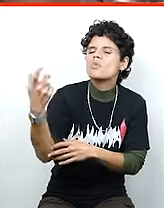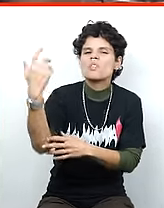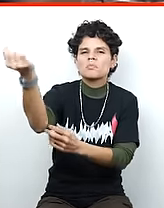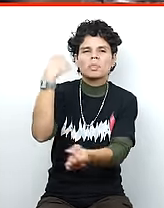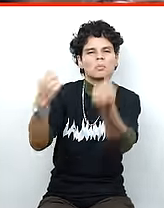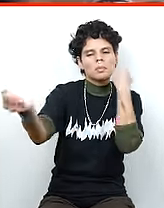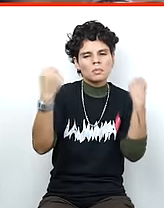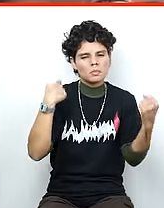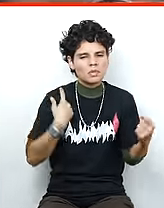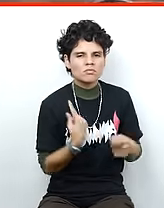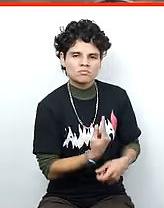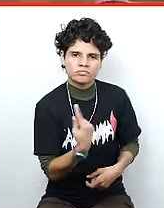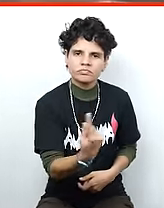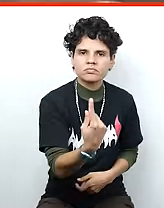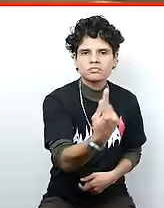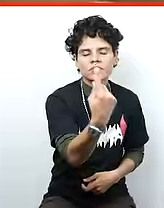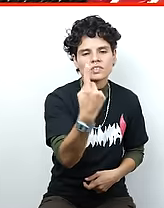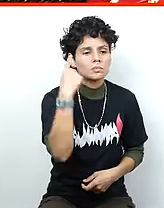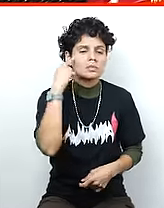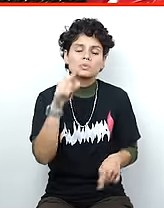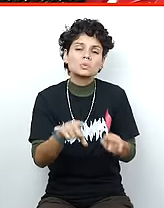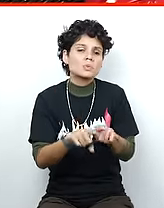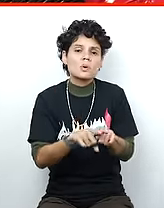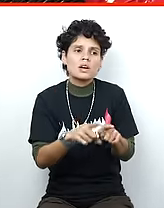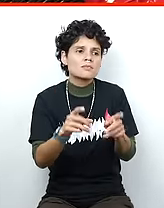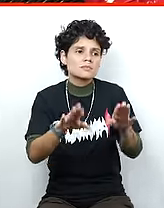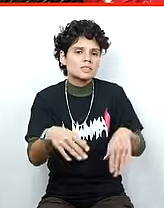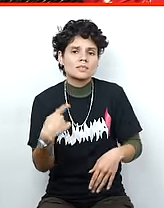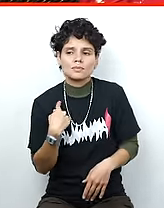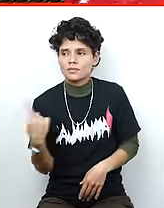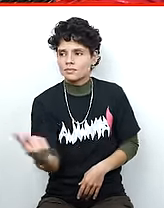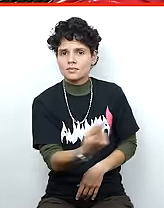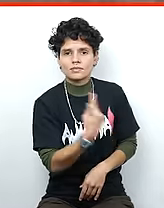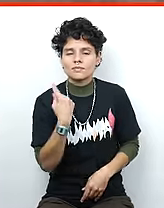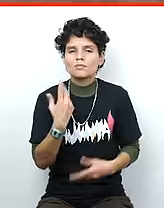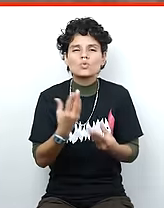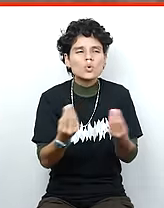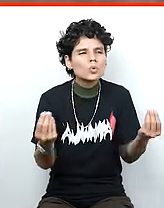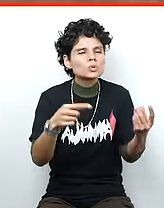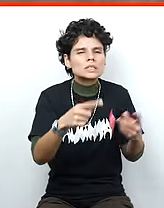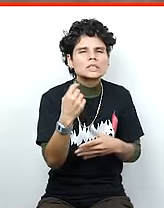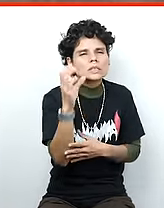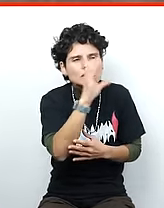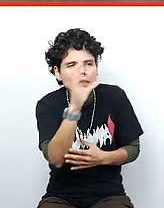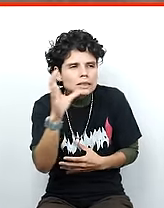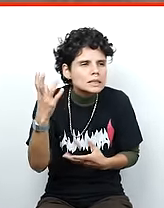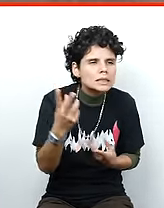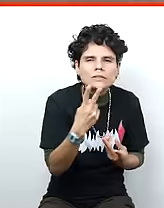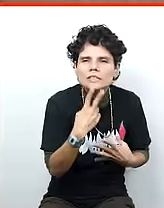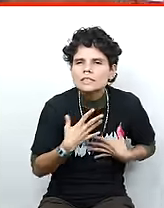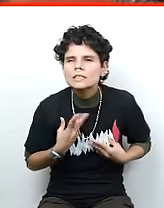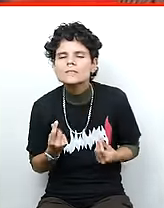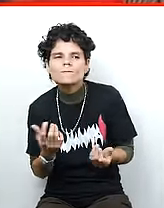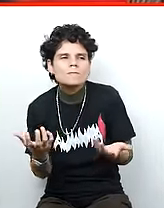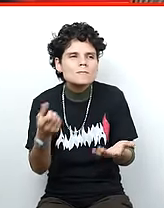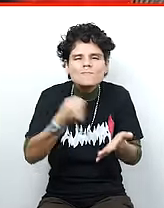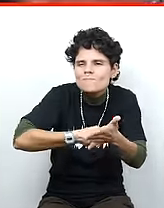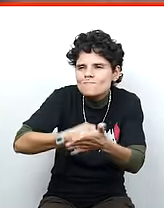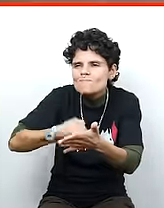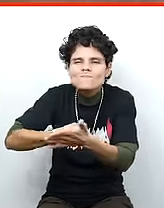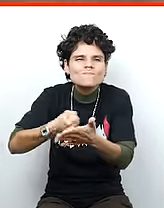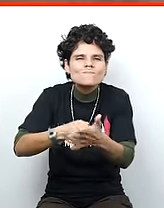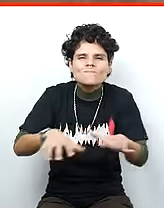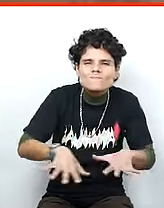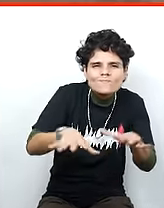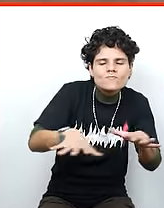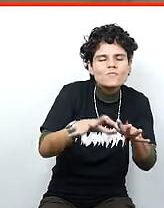que la de muchos igual, hermano. Sí. Yo creo que mucha gente se la anda buscando hoy día afuera y a veces no lo quieren ayudar, nadie los pesca,